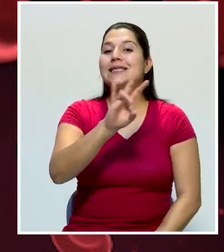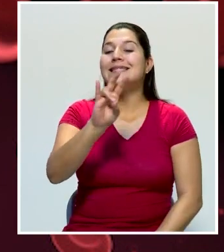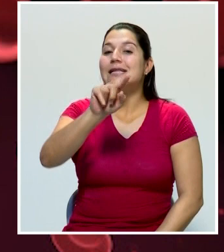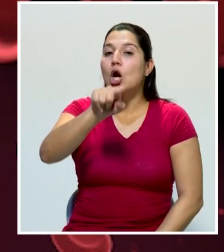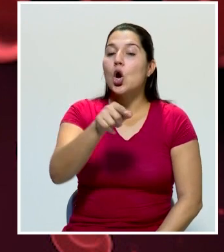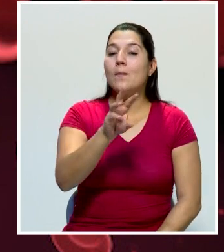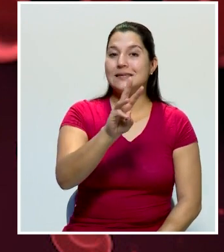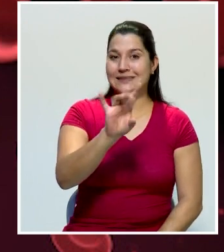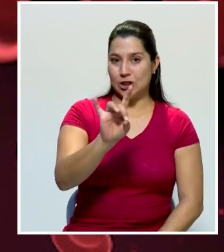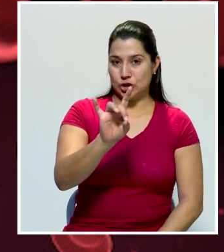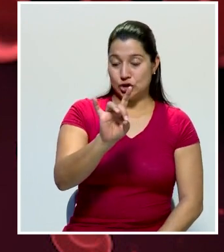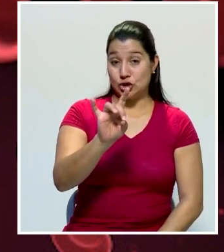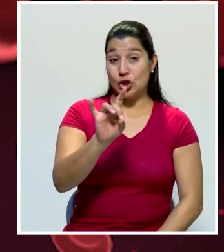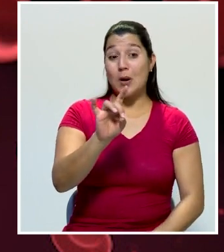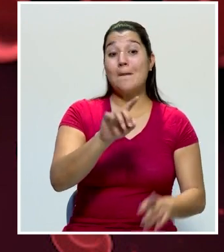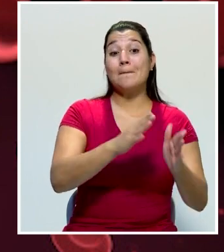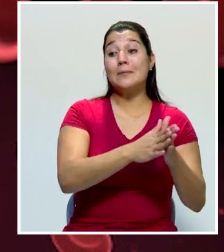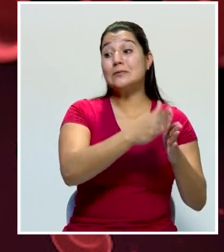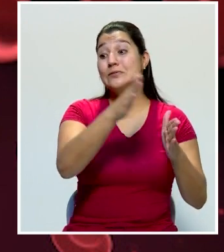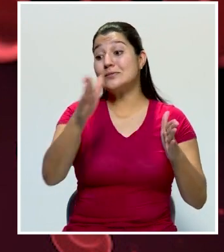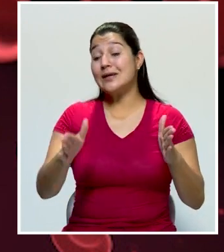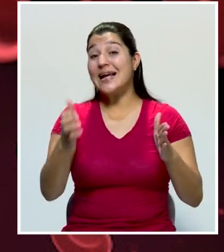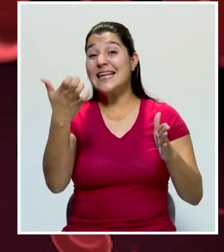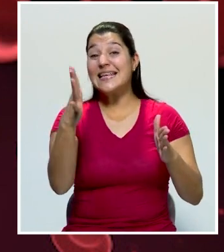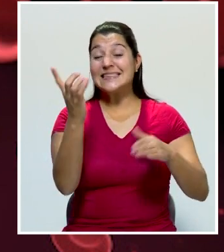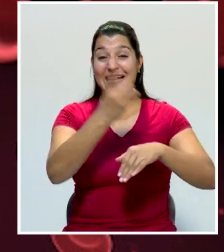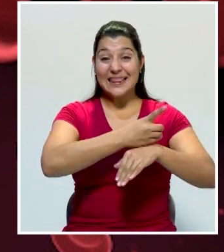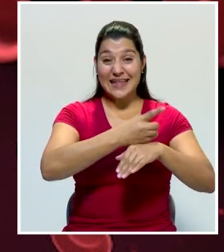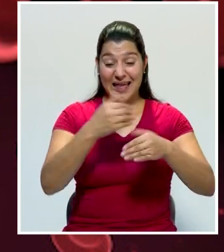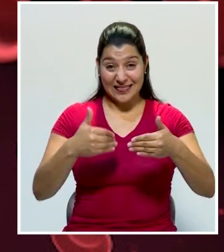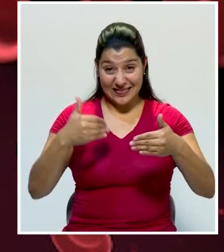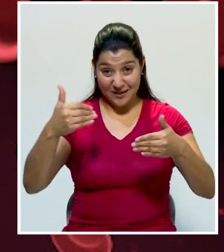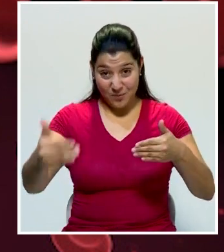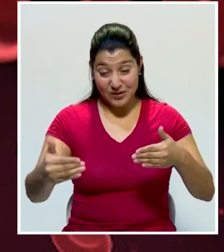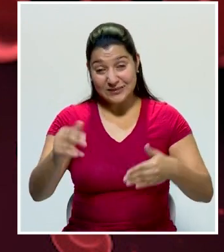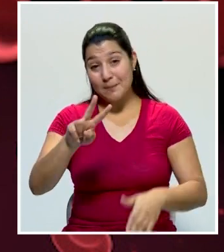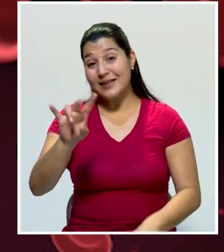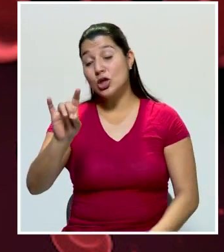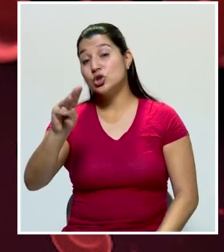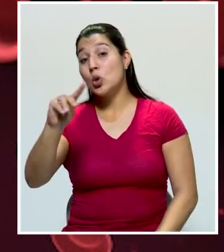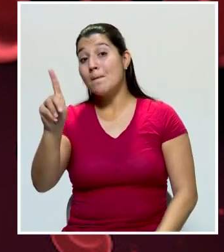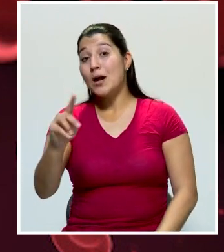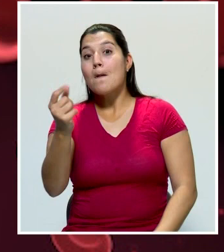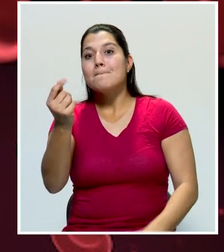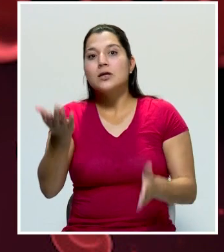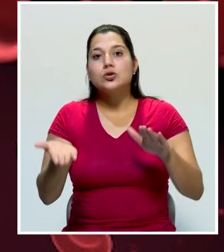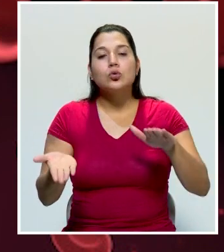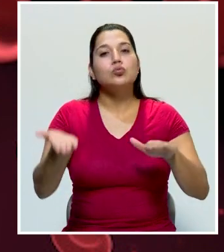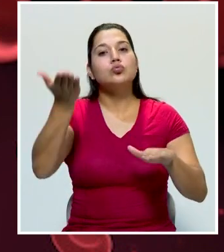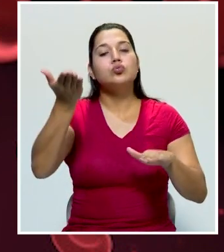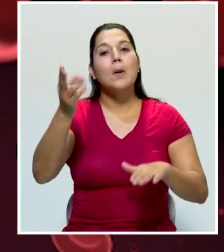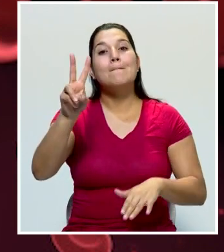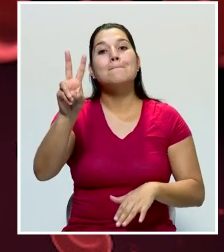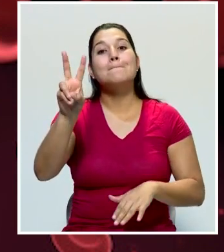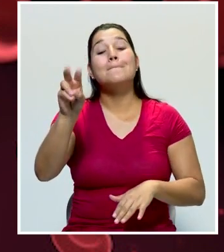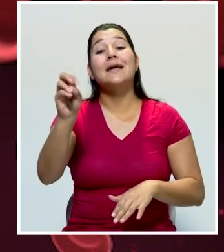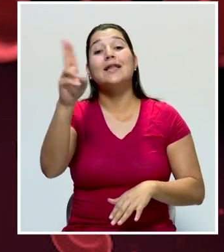céntimos y 15 días después, el 31 de marzo, su precio se disparó 20 colones, llegando la venta a